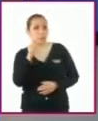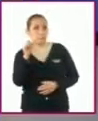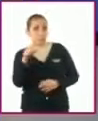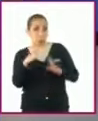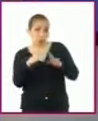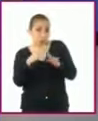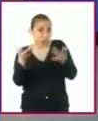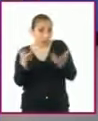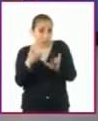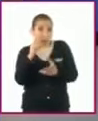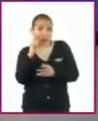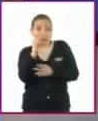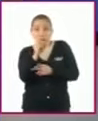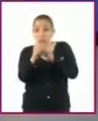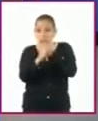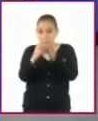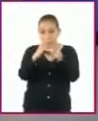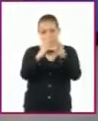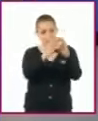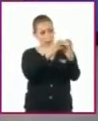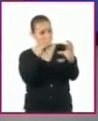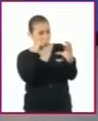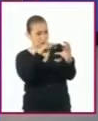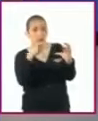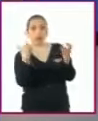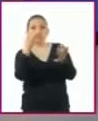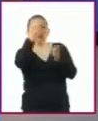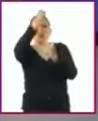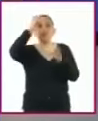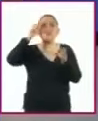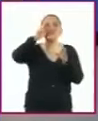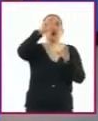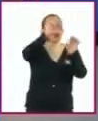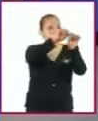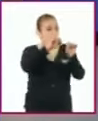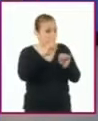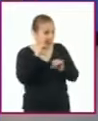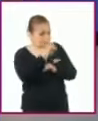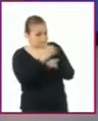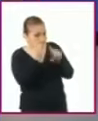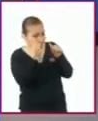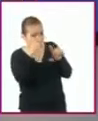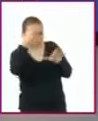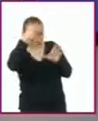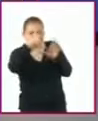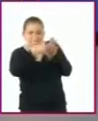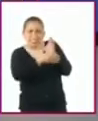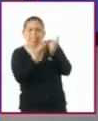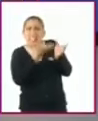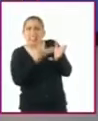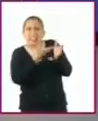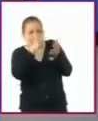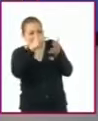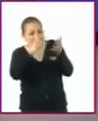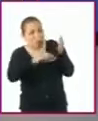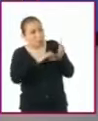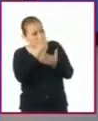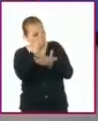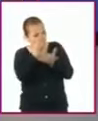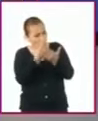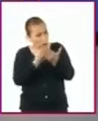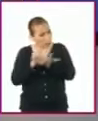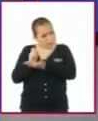casa. Observen objetos que encuentren en su alacena o sala, fíjense en los detalles. ¿Pueden dibujar una parte de